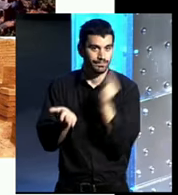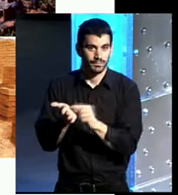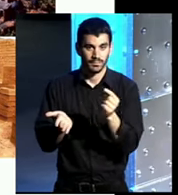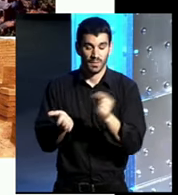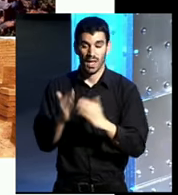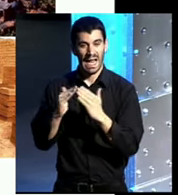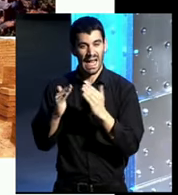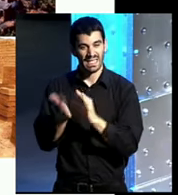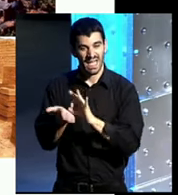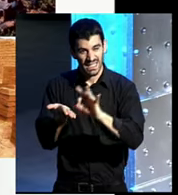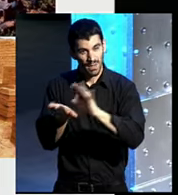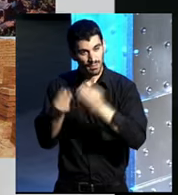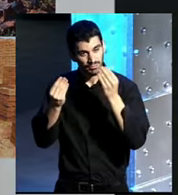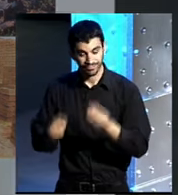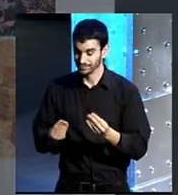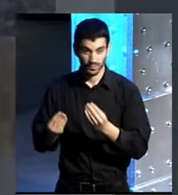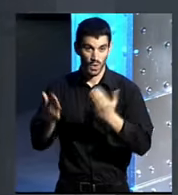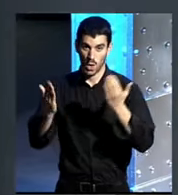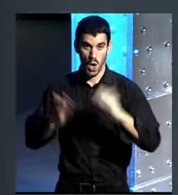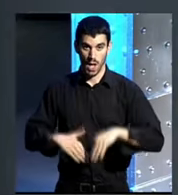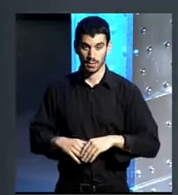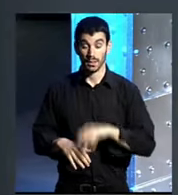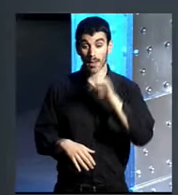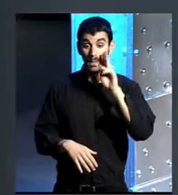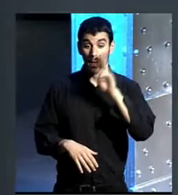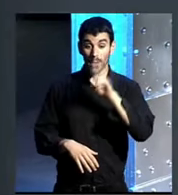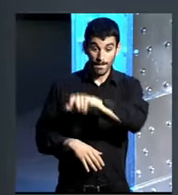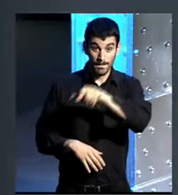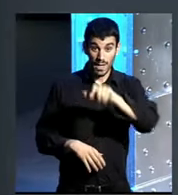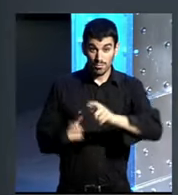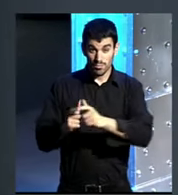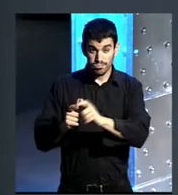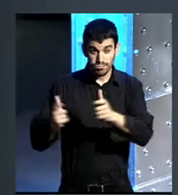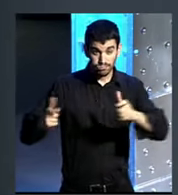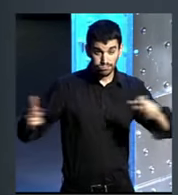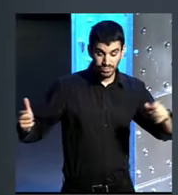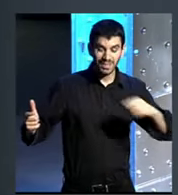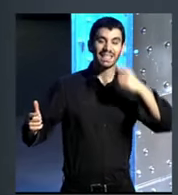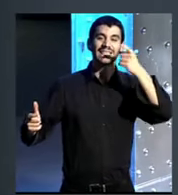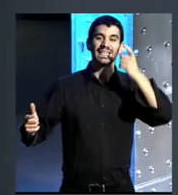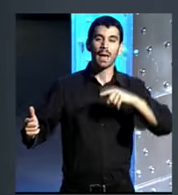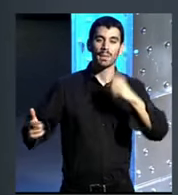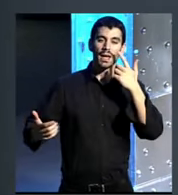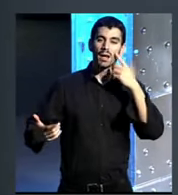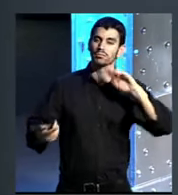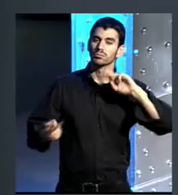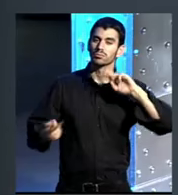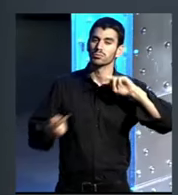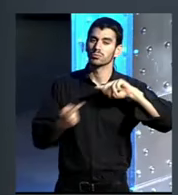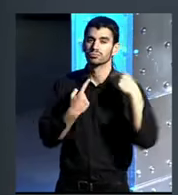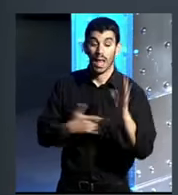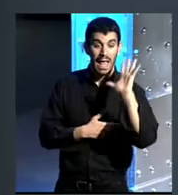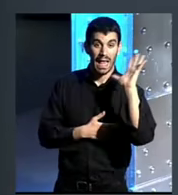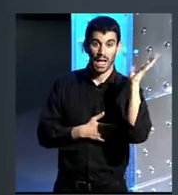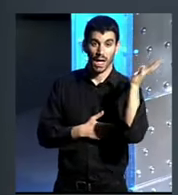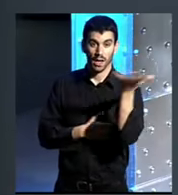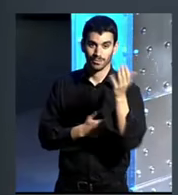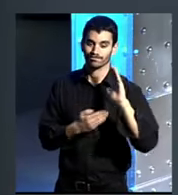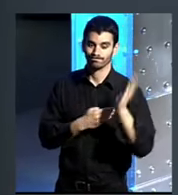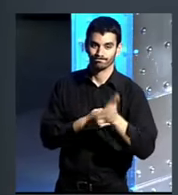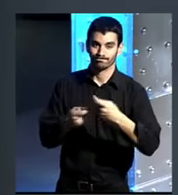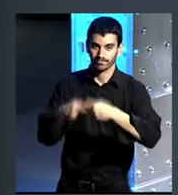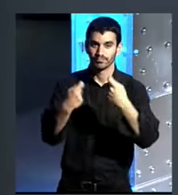servicios. El aumento tan fuerte de la población en los países subdesarrollados está provocando además un deterioro medioambiental muy importante. La